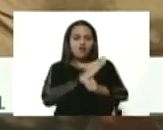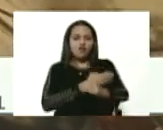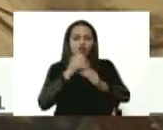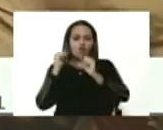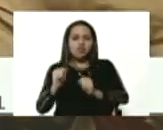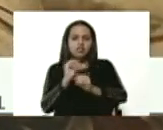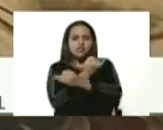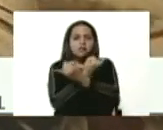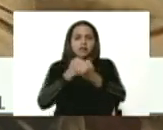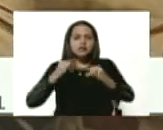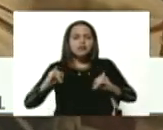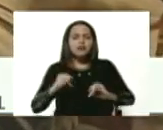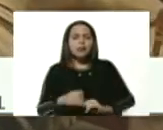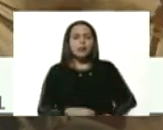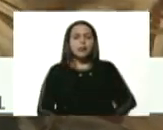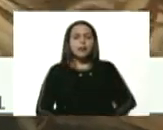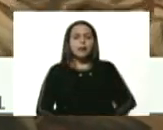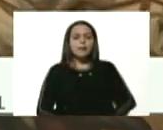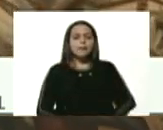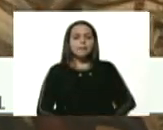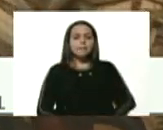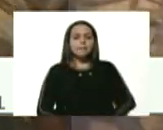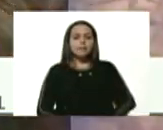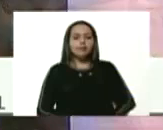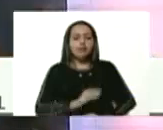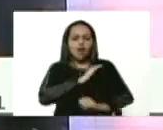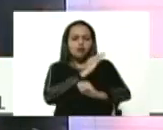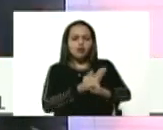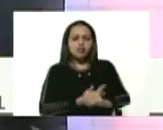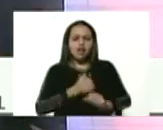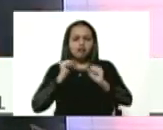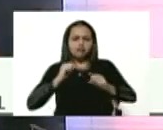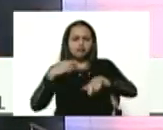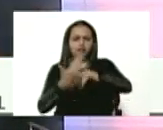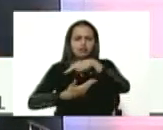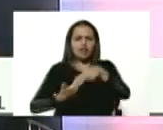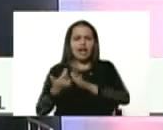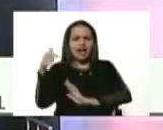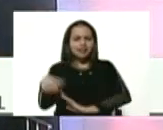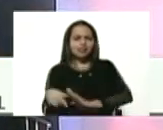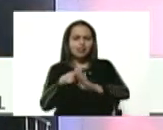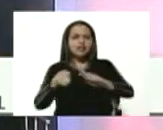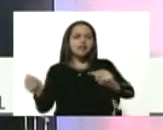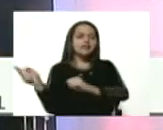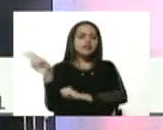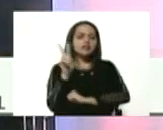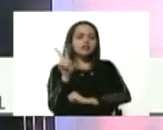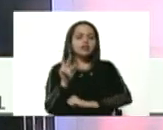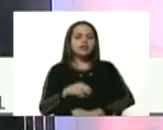fuerzas independentistas, de fuerzas rebeldes en esta tierra de Venezuela.